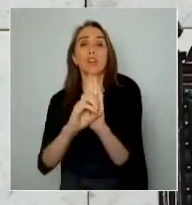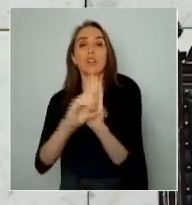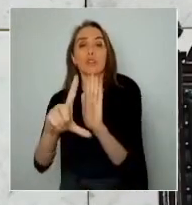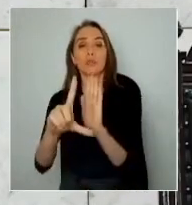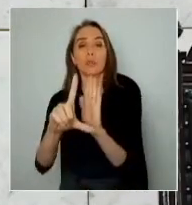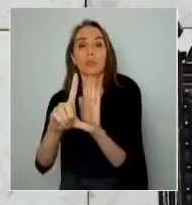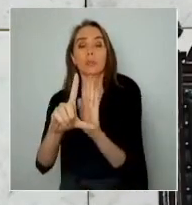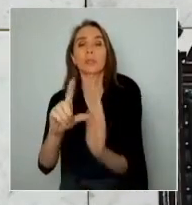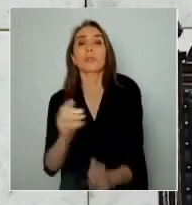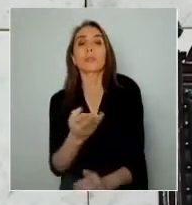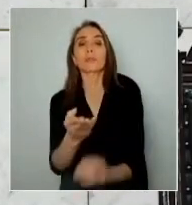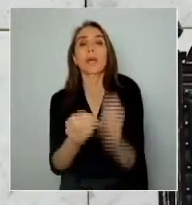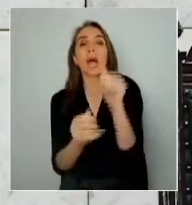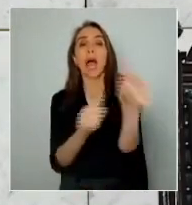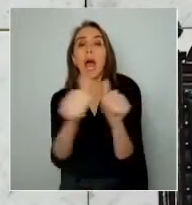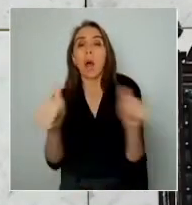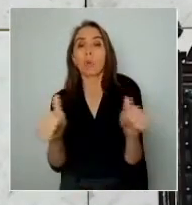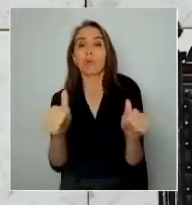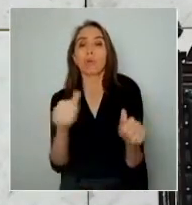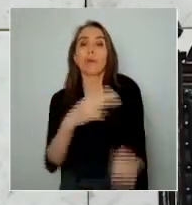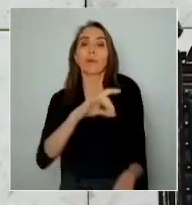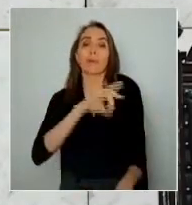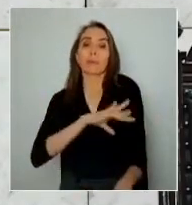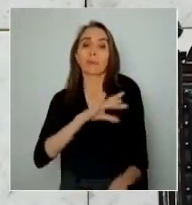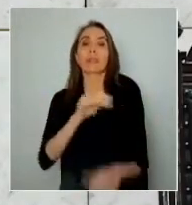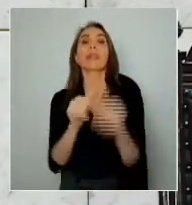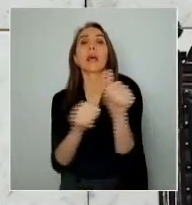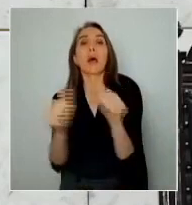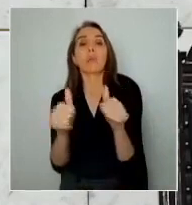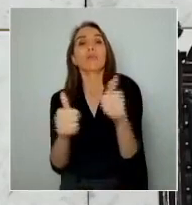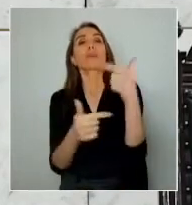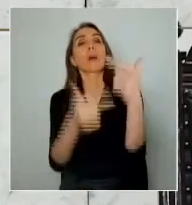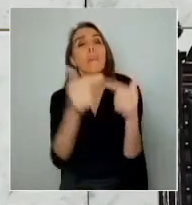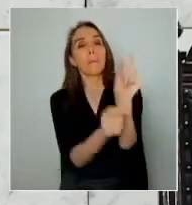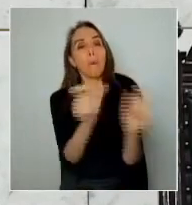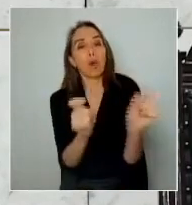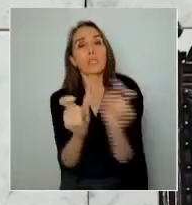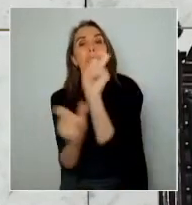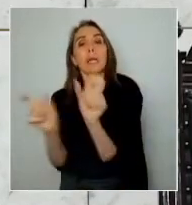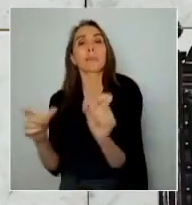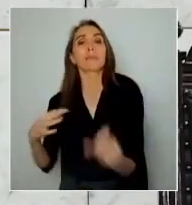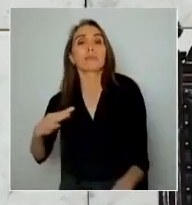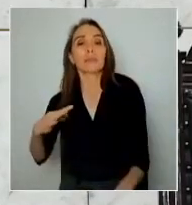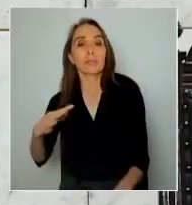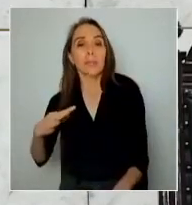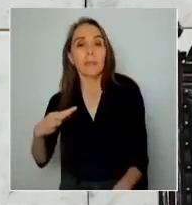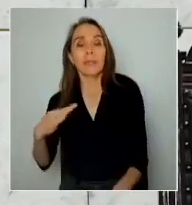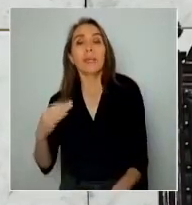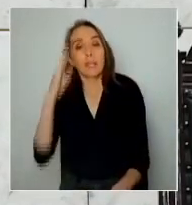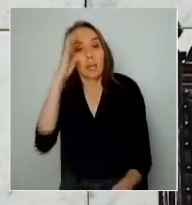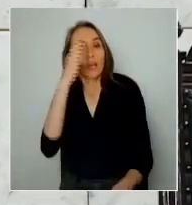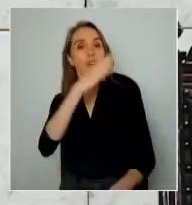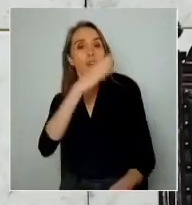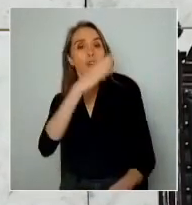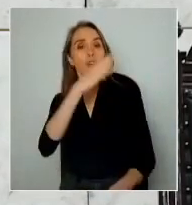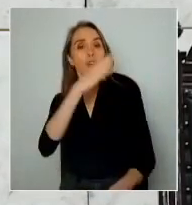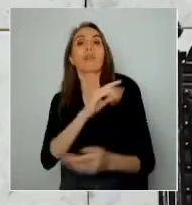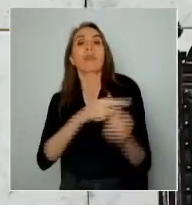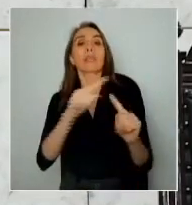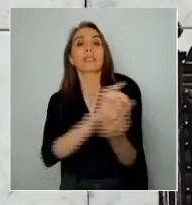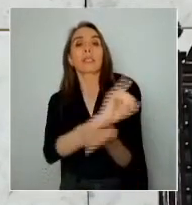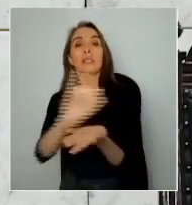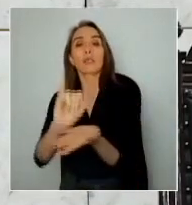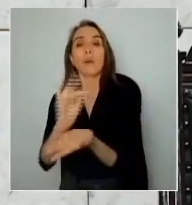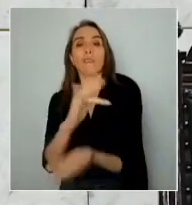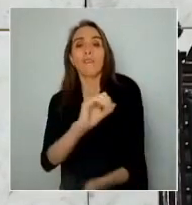autoridades nacionales políticas y civiles comandantes jefes de las fuerzas de armadas general director de